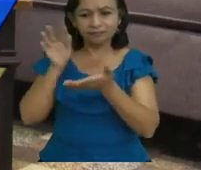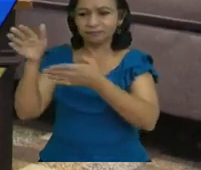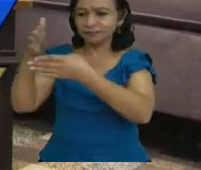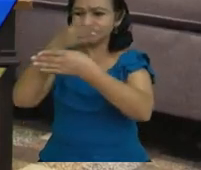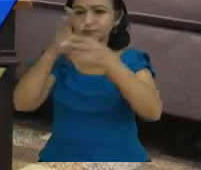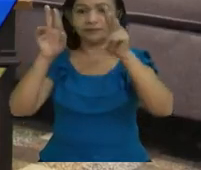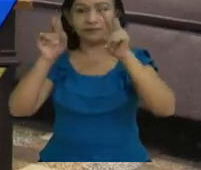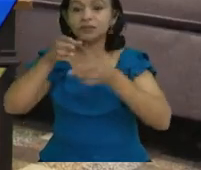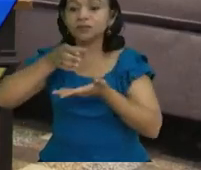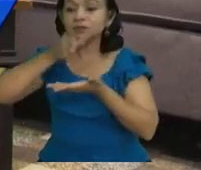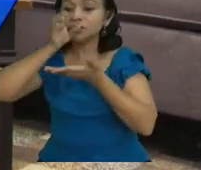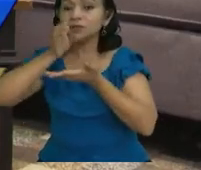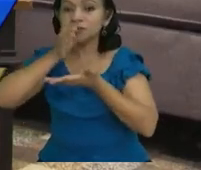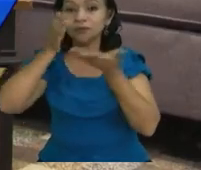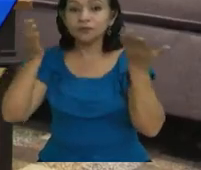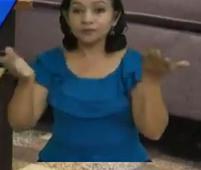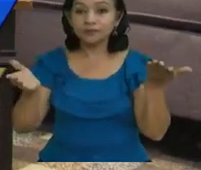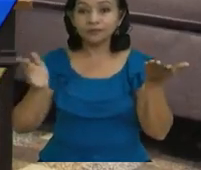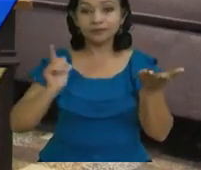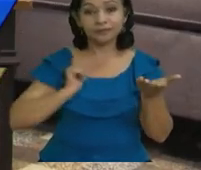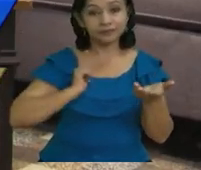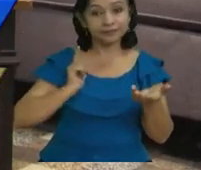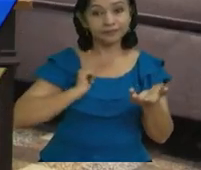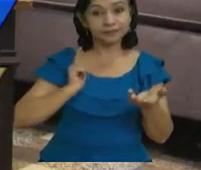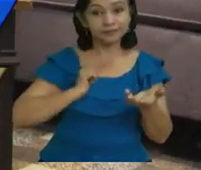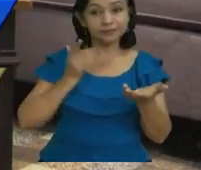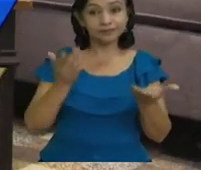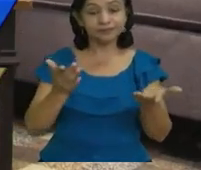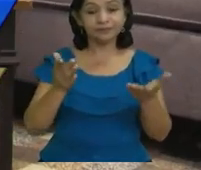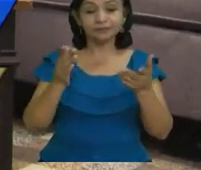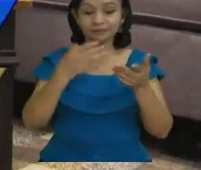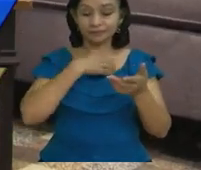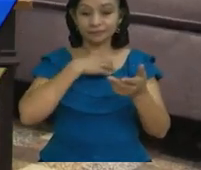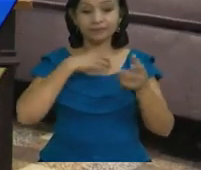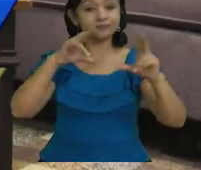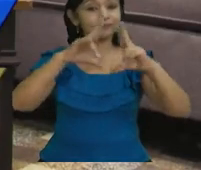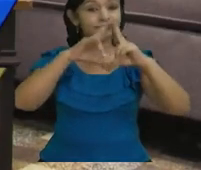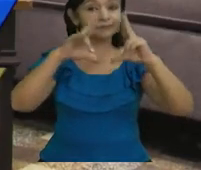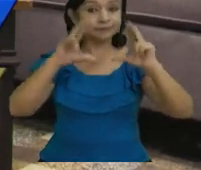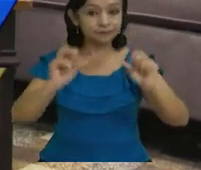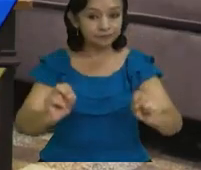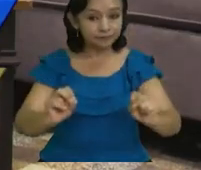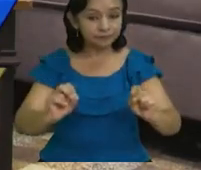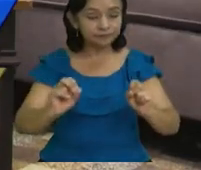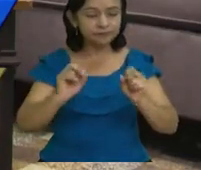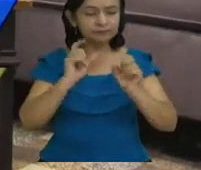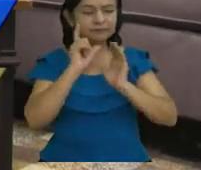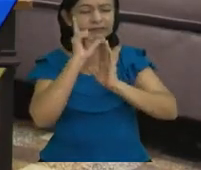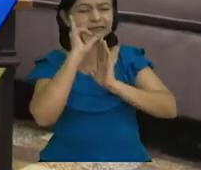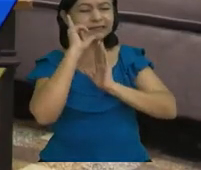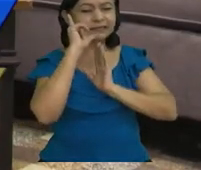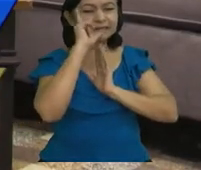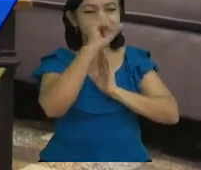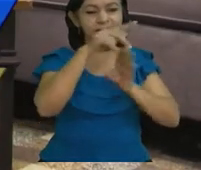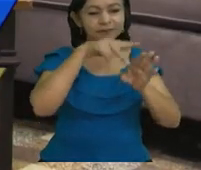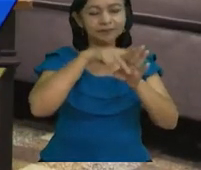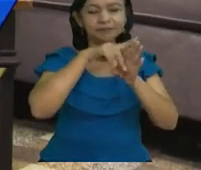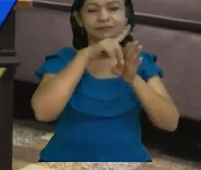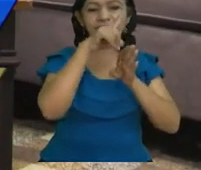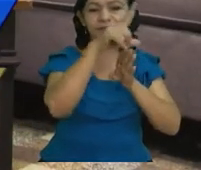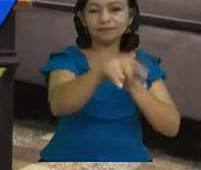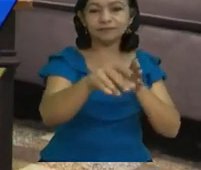Claro. Pero también tenemos en nuestro territorio, en las comunidades, estos emprendimientos,